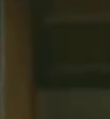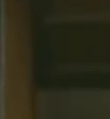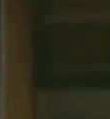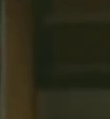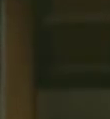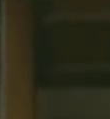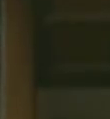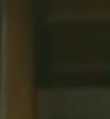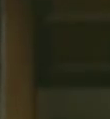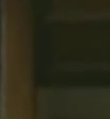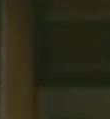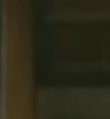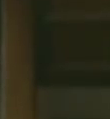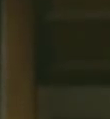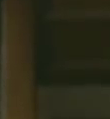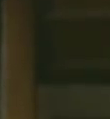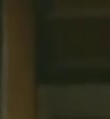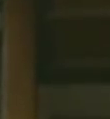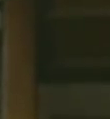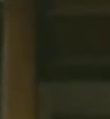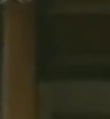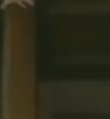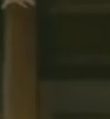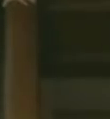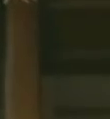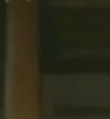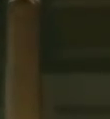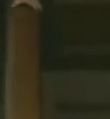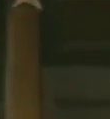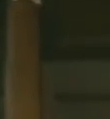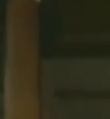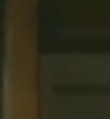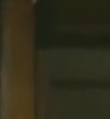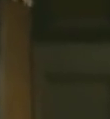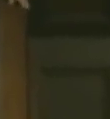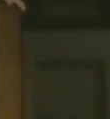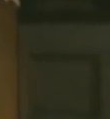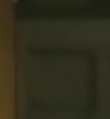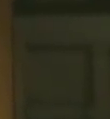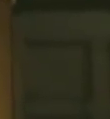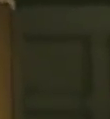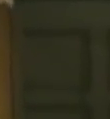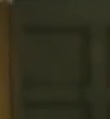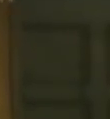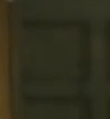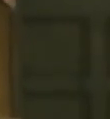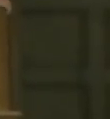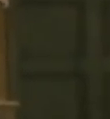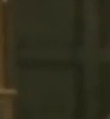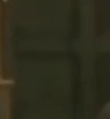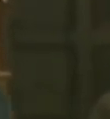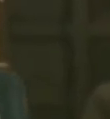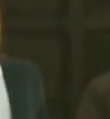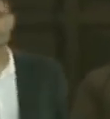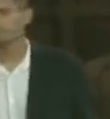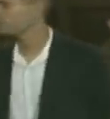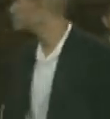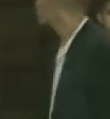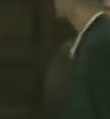Le damos la bienvenida al ciudadano Nicolás Maduro Moros, presidente constitucional de la República Bolivariana de